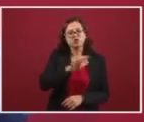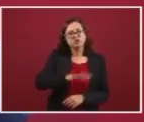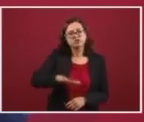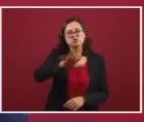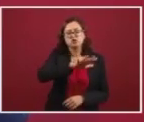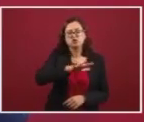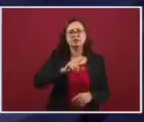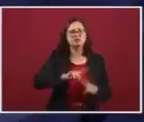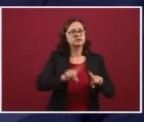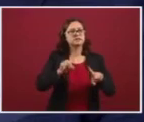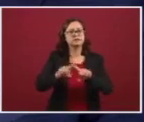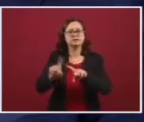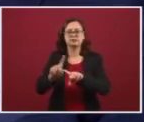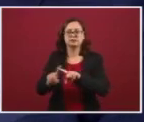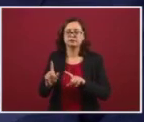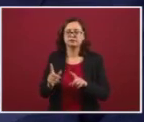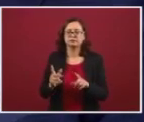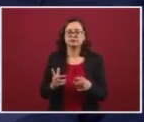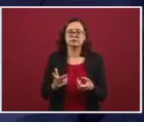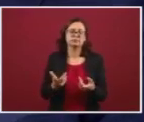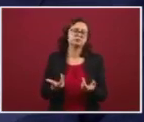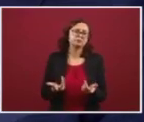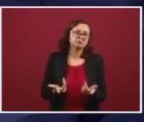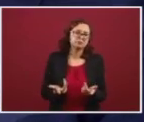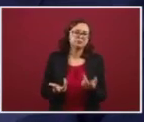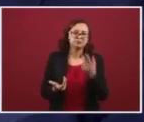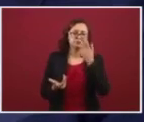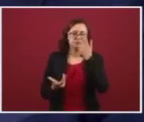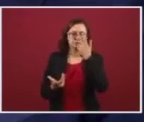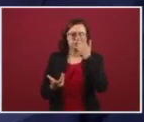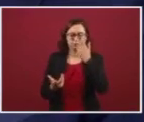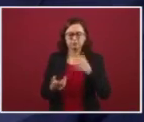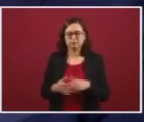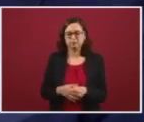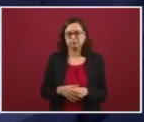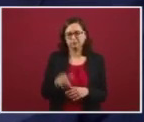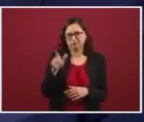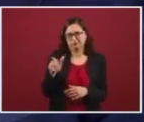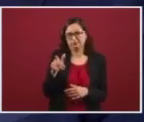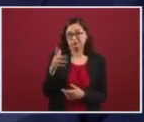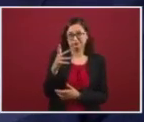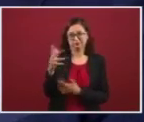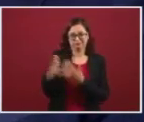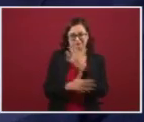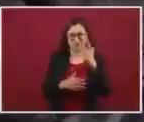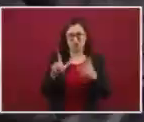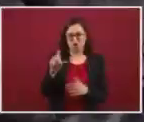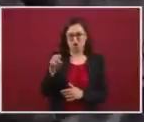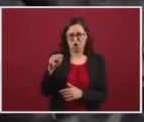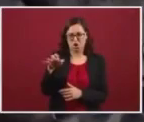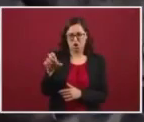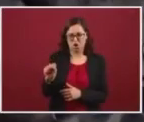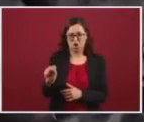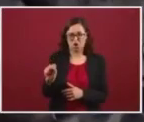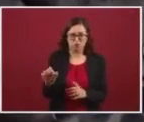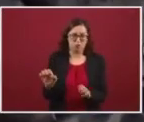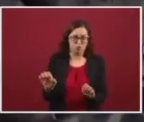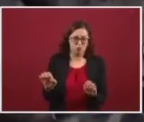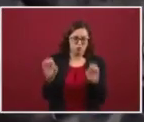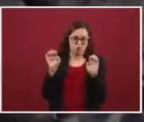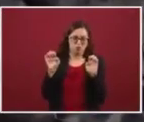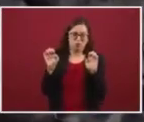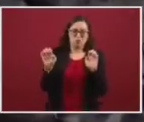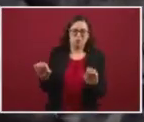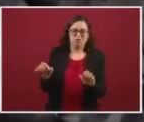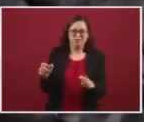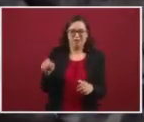de México. No necesariamente tienen que ser en Bosques de las Lomas, donde siempre quieran las ONGs